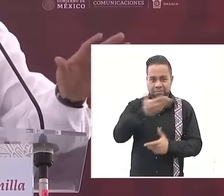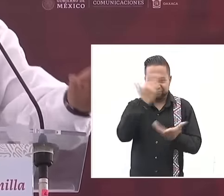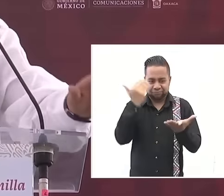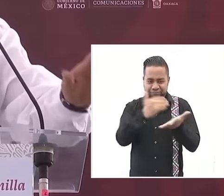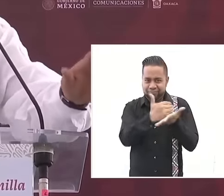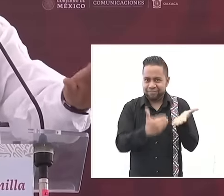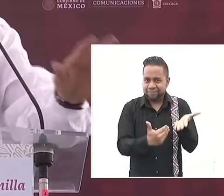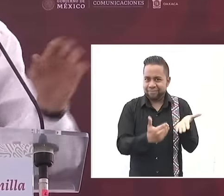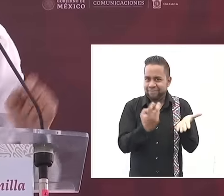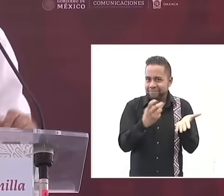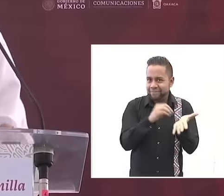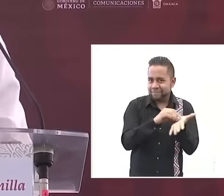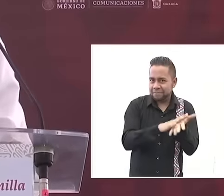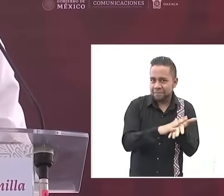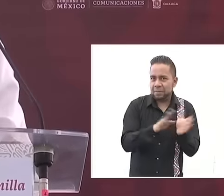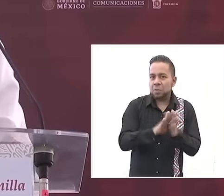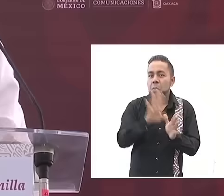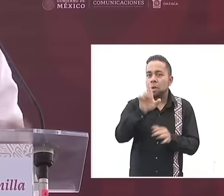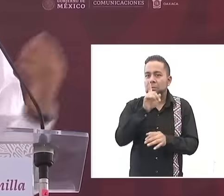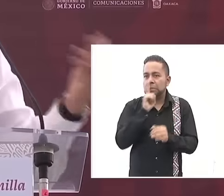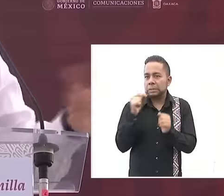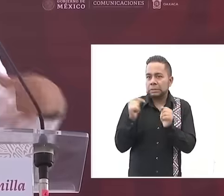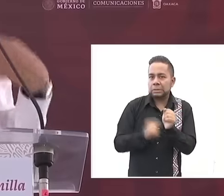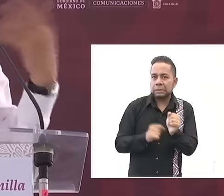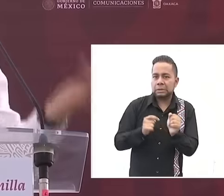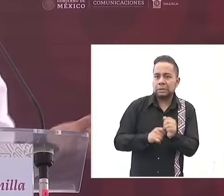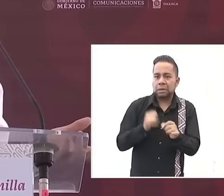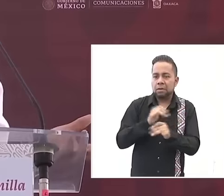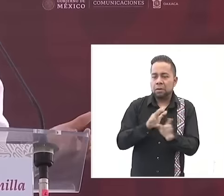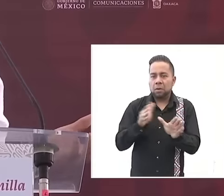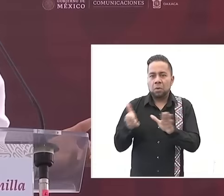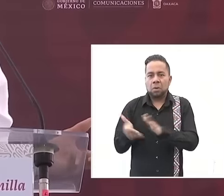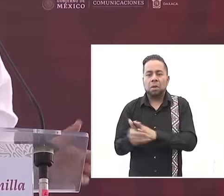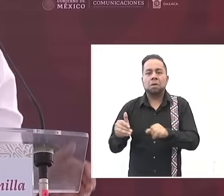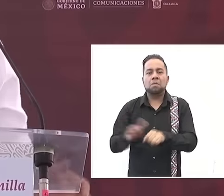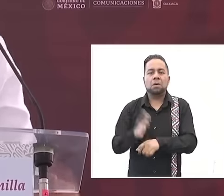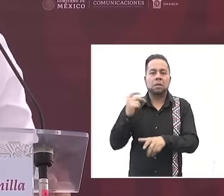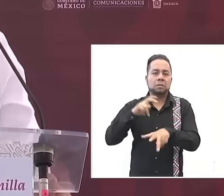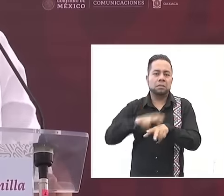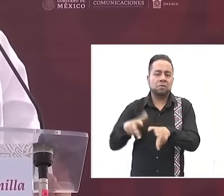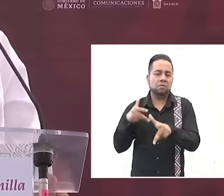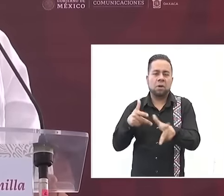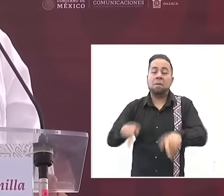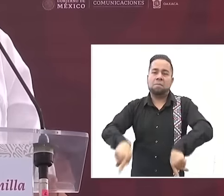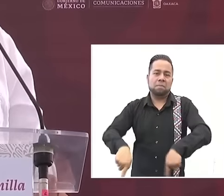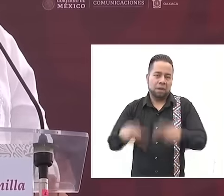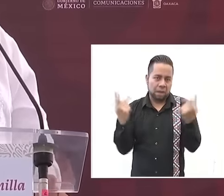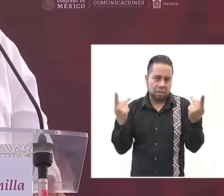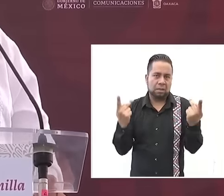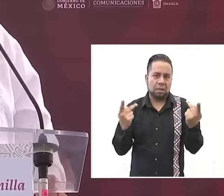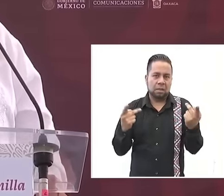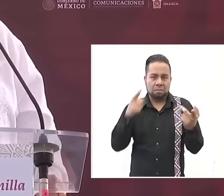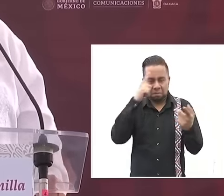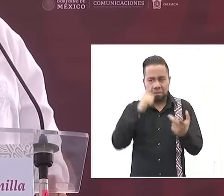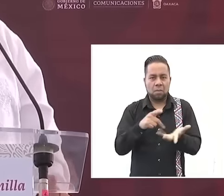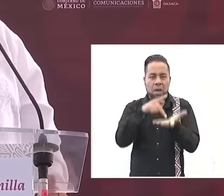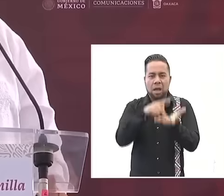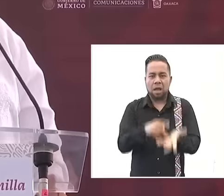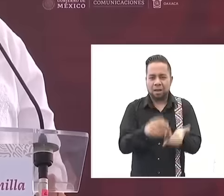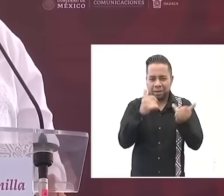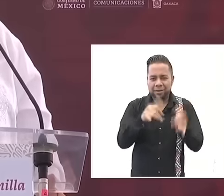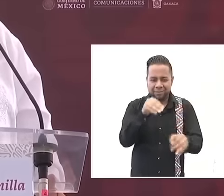así muy oculto, porque privatizaron los ferrocarriles de carga,